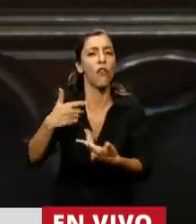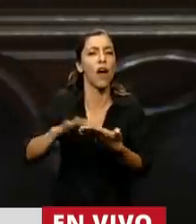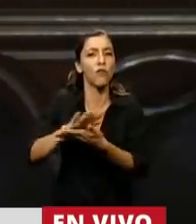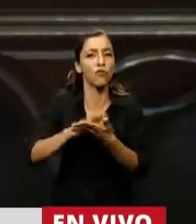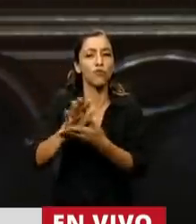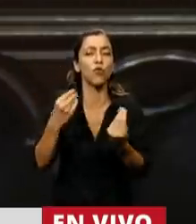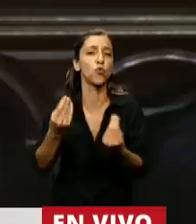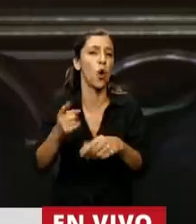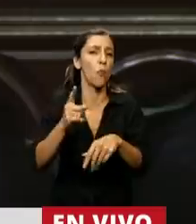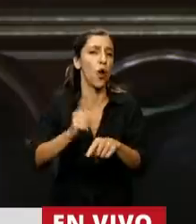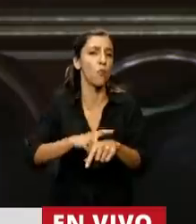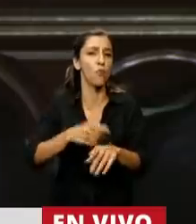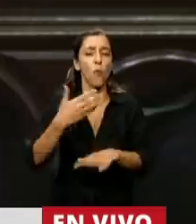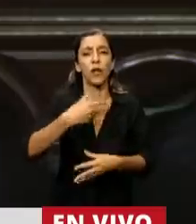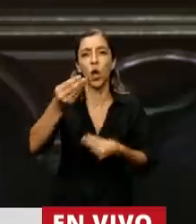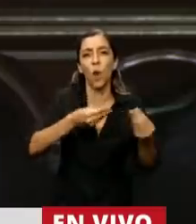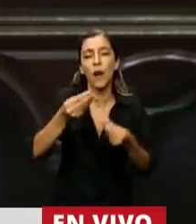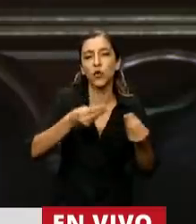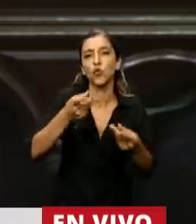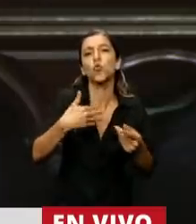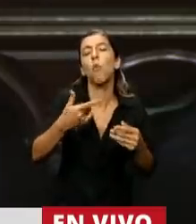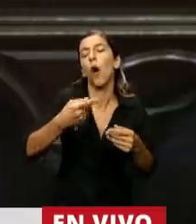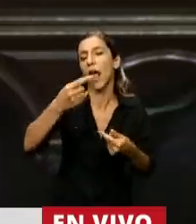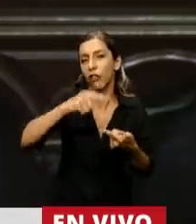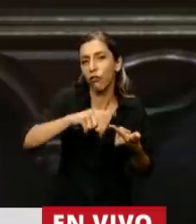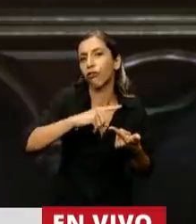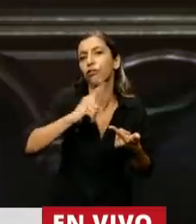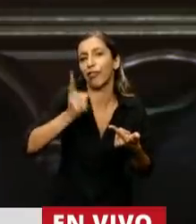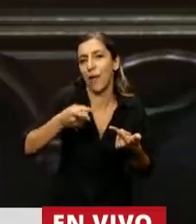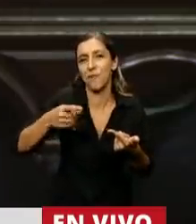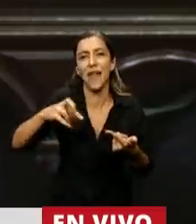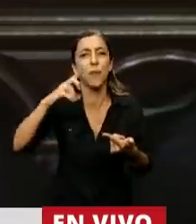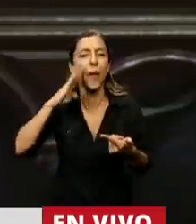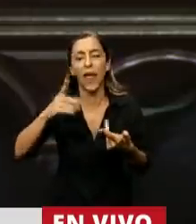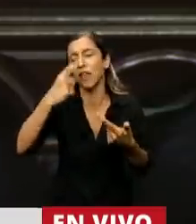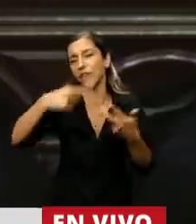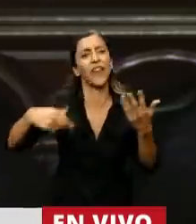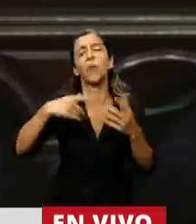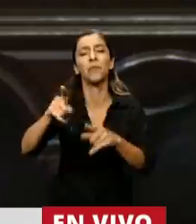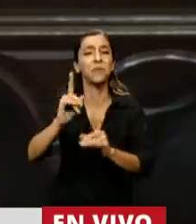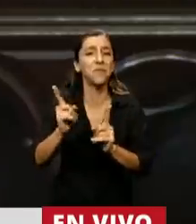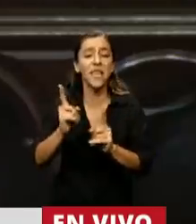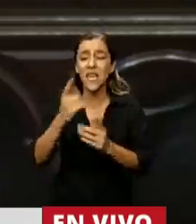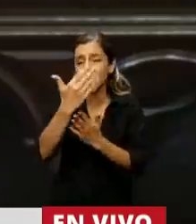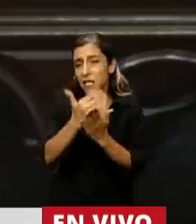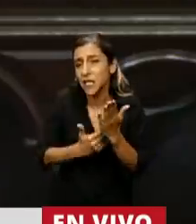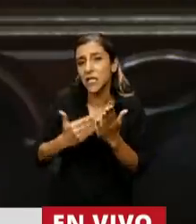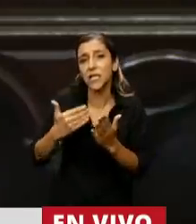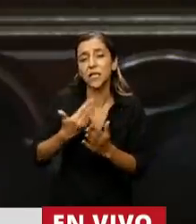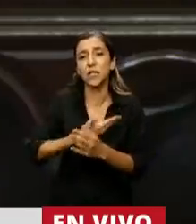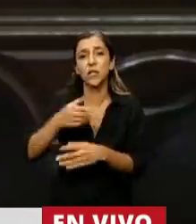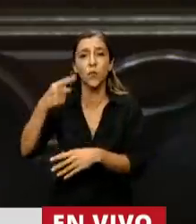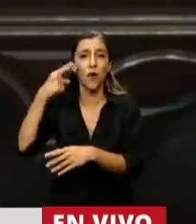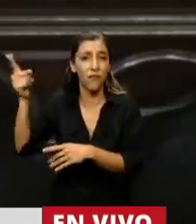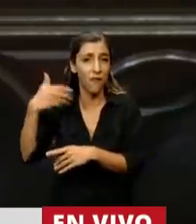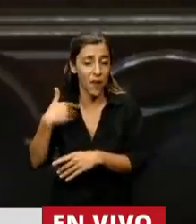reducir la sube el presupuesto destinado a jubilaciones al red un 20 por ciento del pbi y cuestiones que decía el fondo monetario que obviamente sucedieron en la